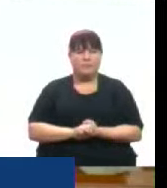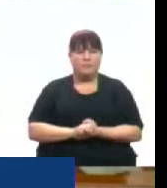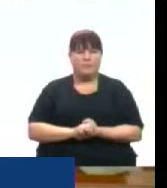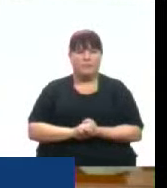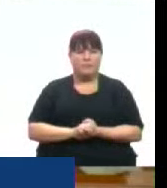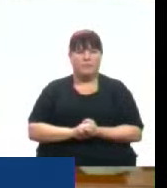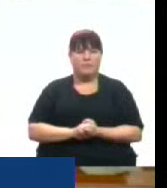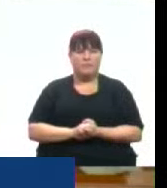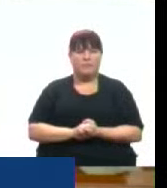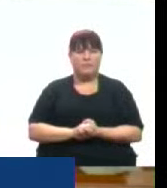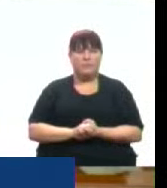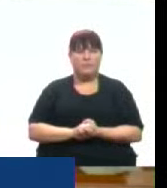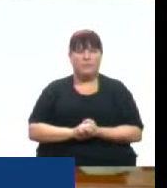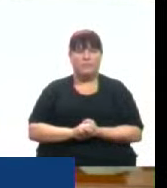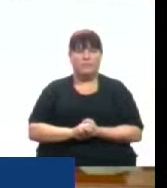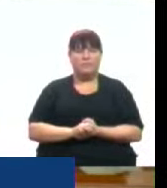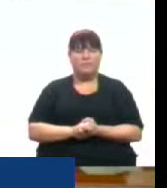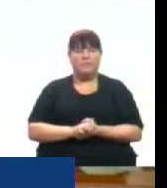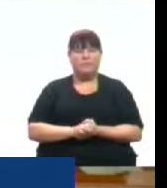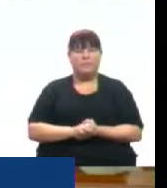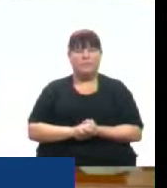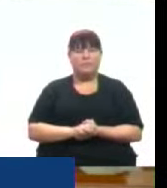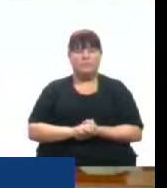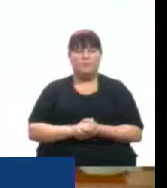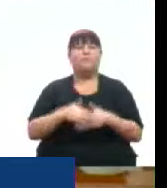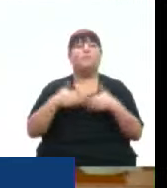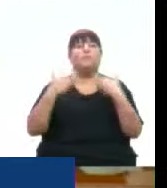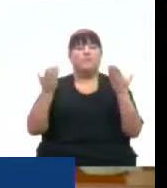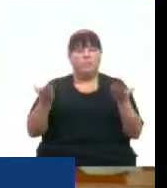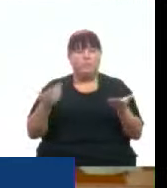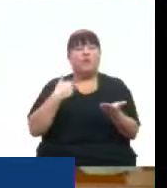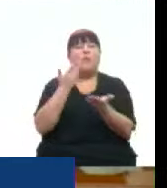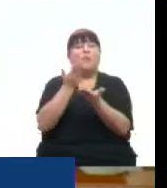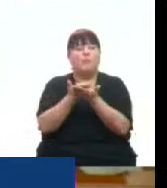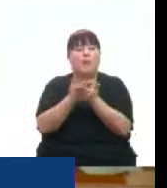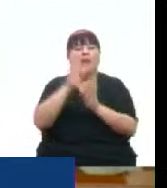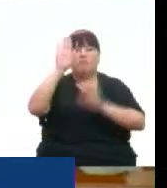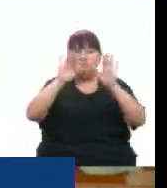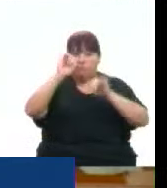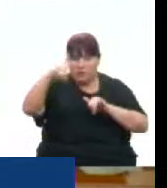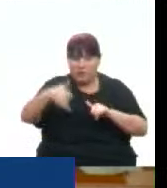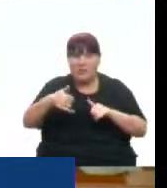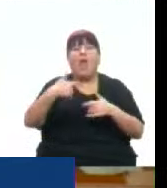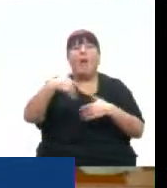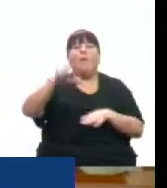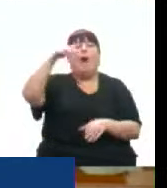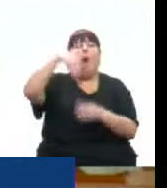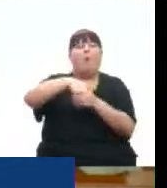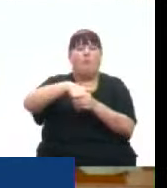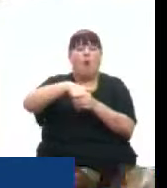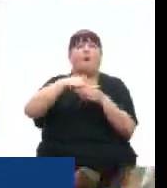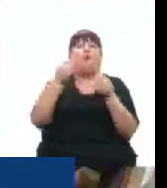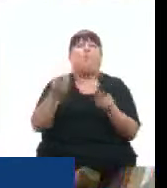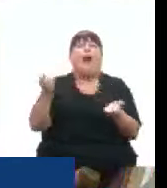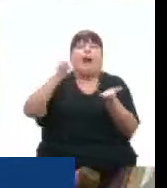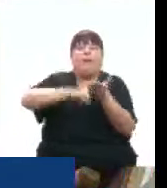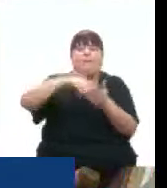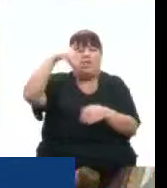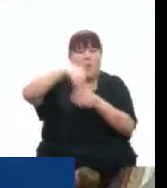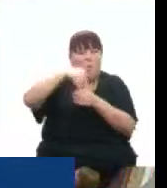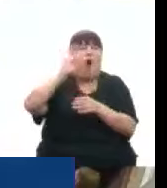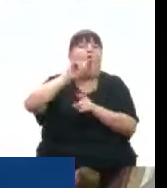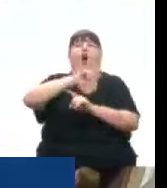Pero no por eso tiene que haber una violencia porque cada uno va a defender los intereses de sus provincias a mí me votaron los tucumanos para